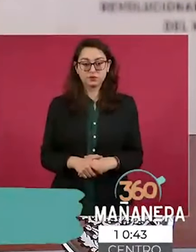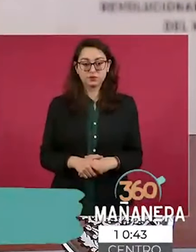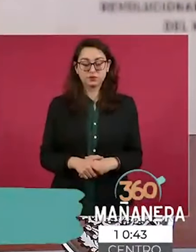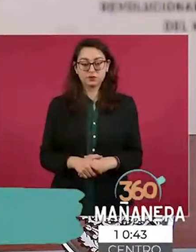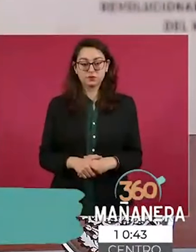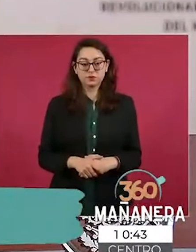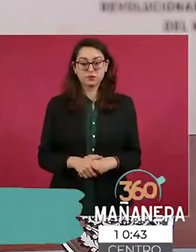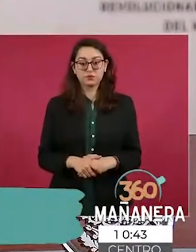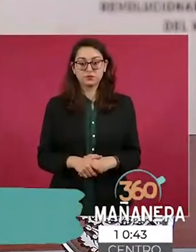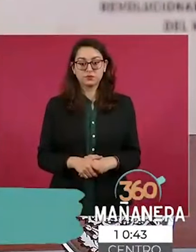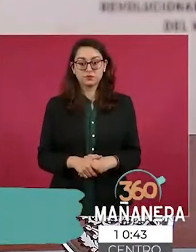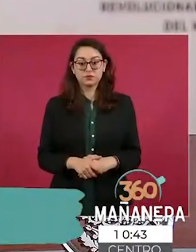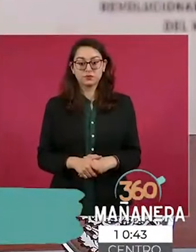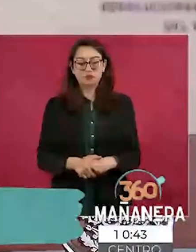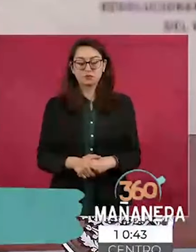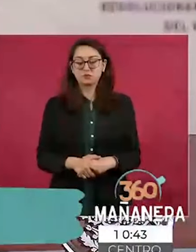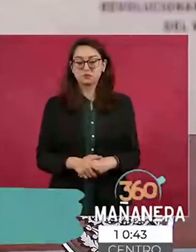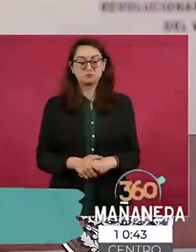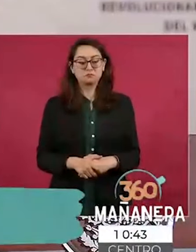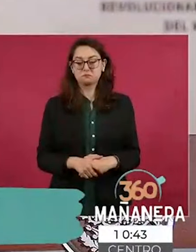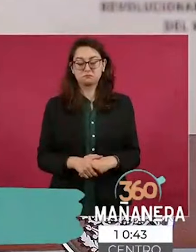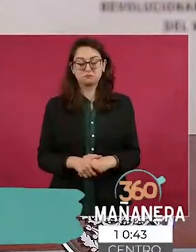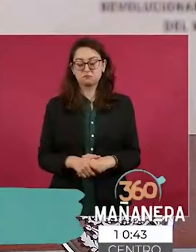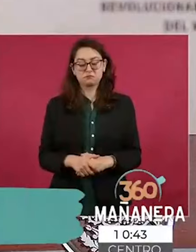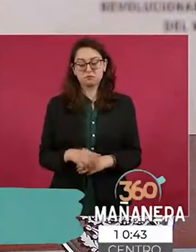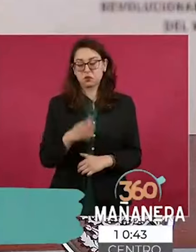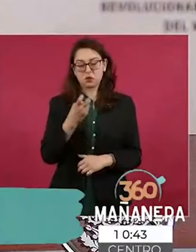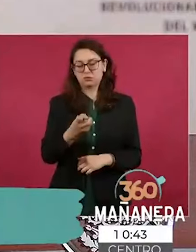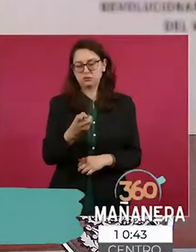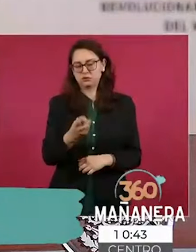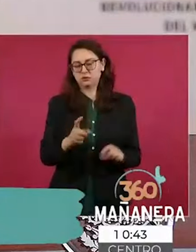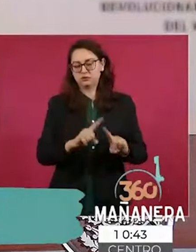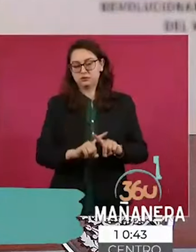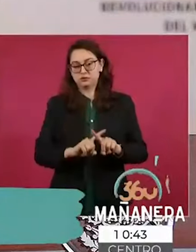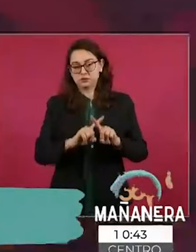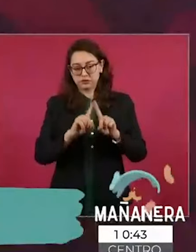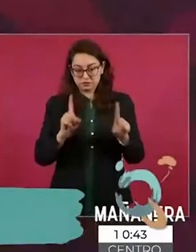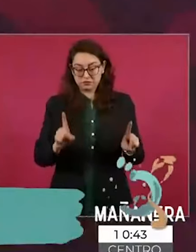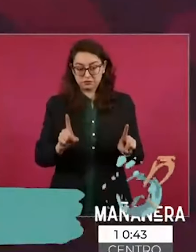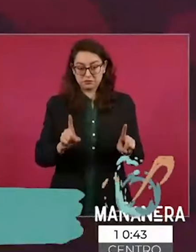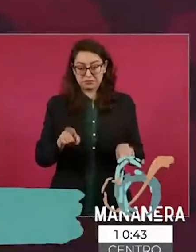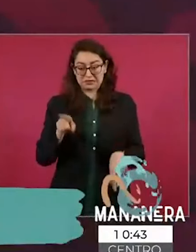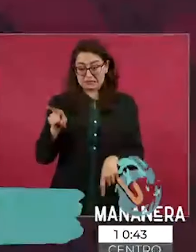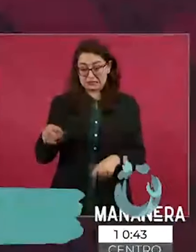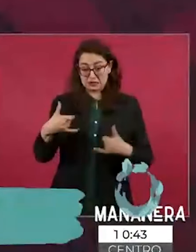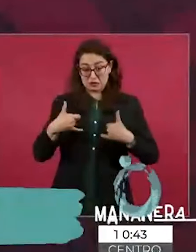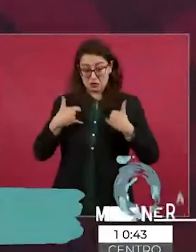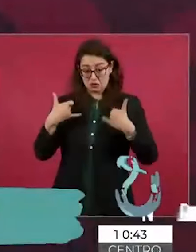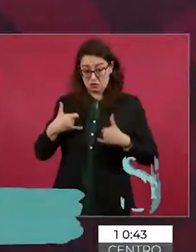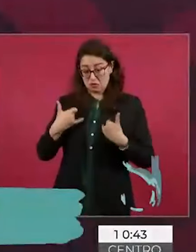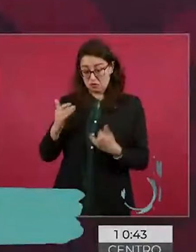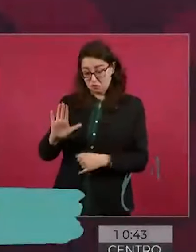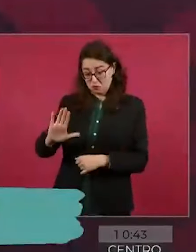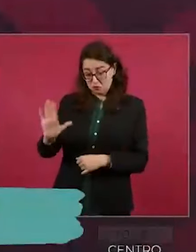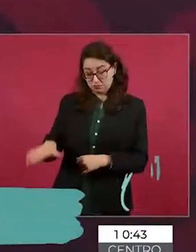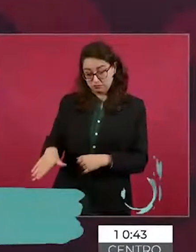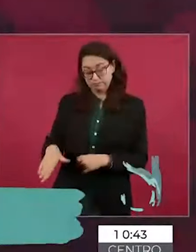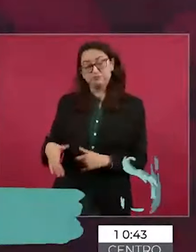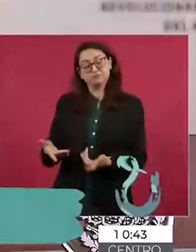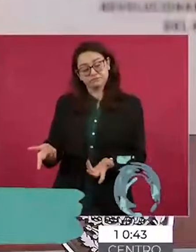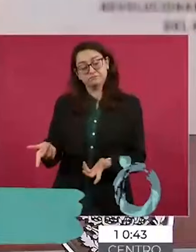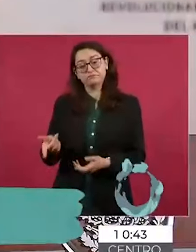esto se dio por un abuso de autoridad ya se va a explicar en